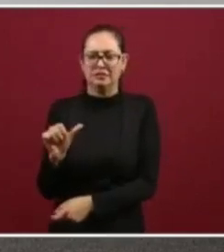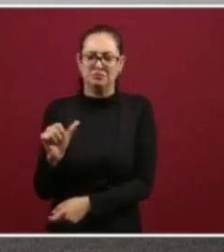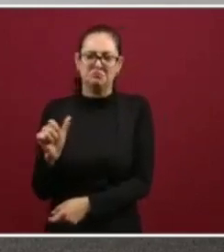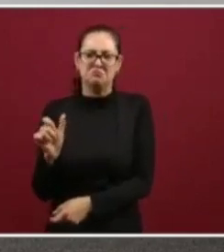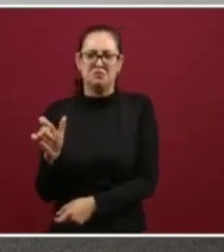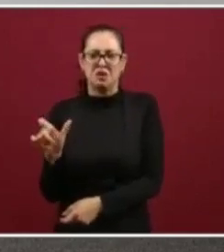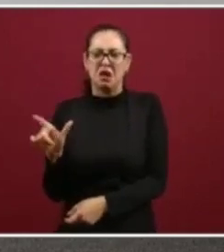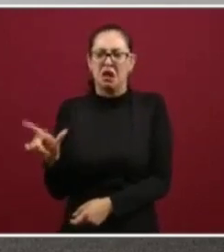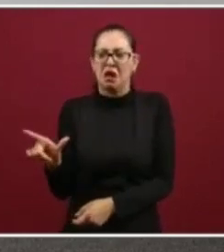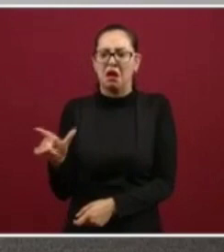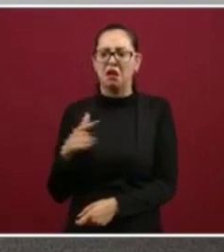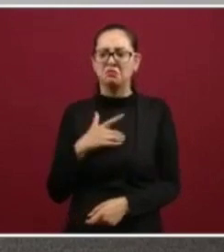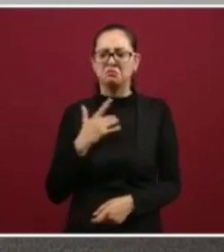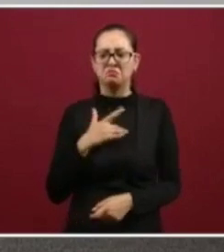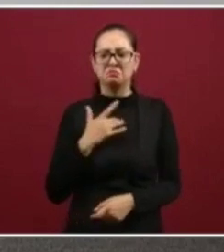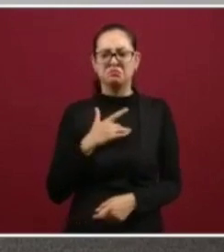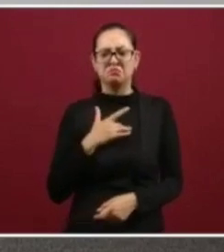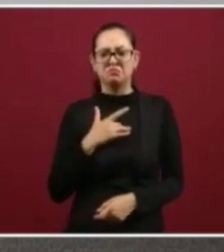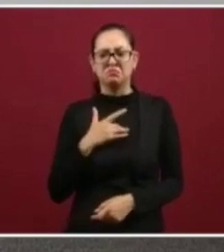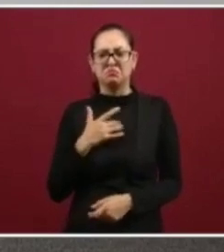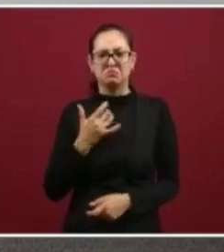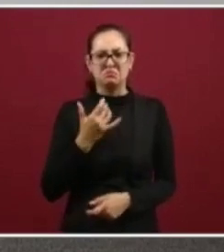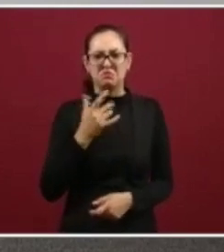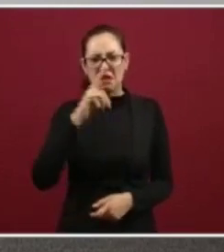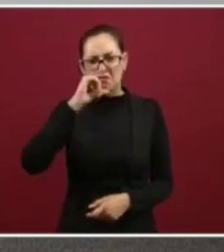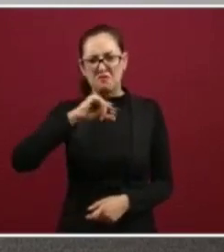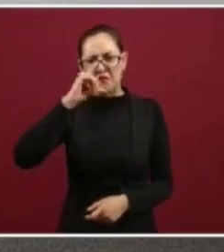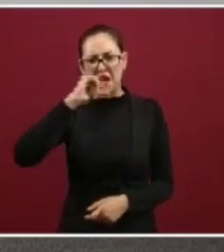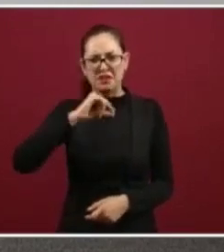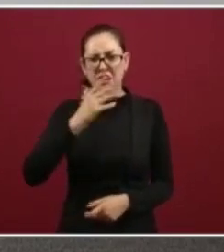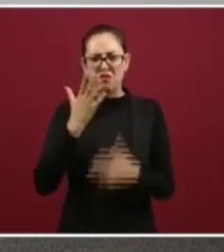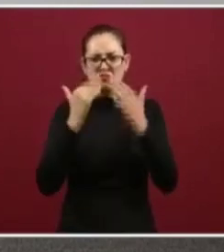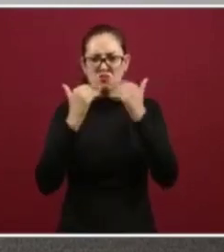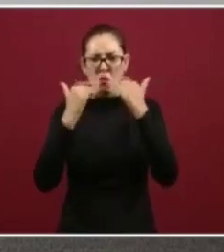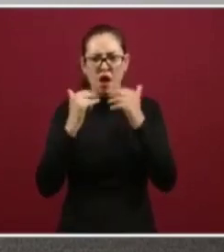consideró que no era negocio